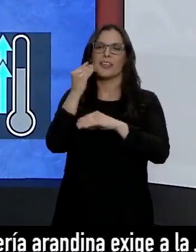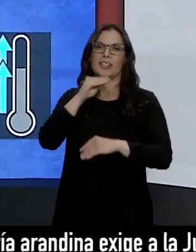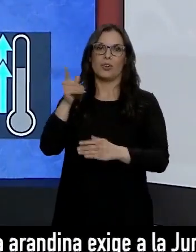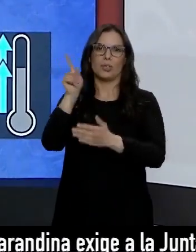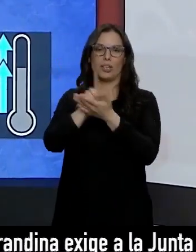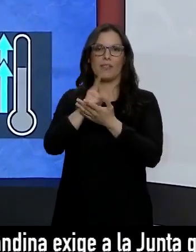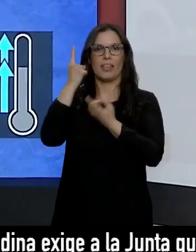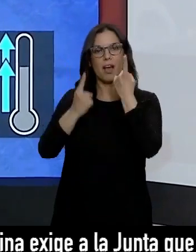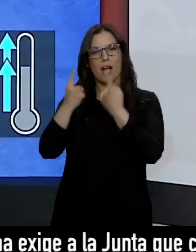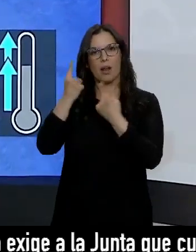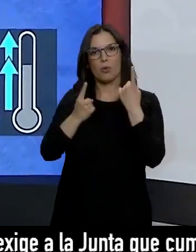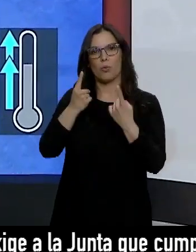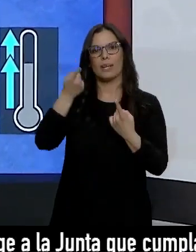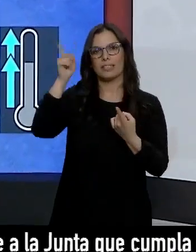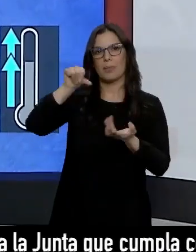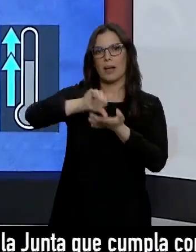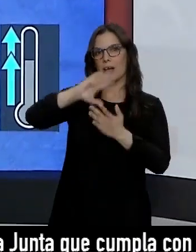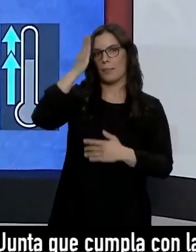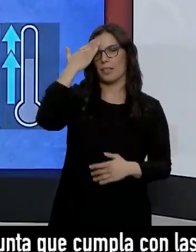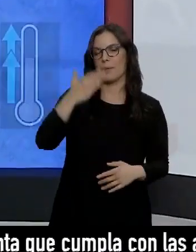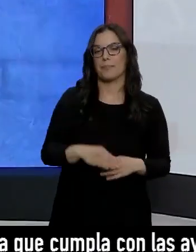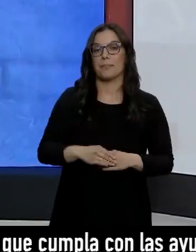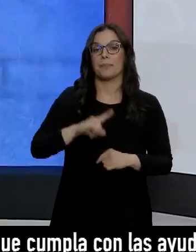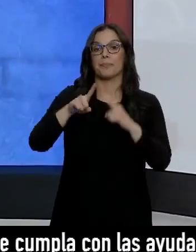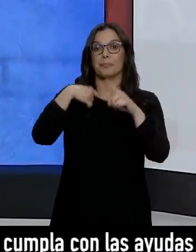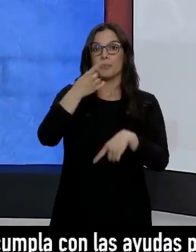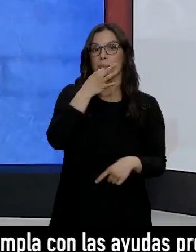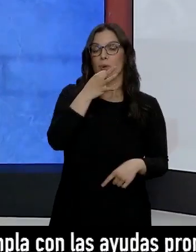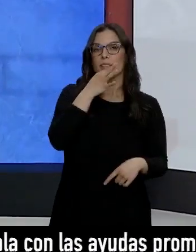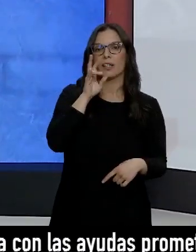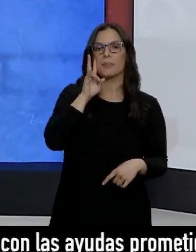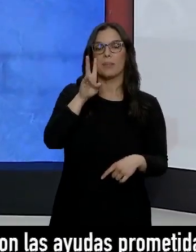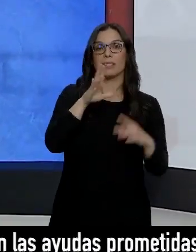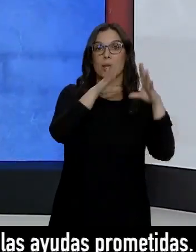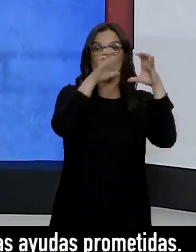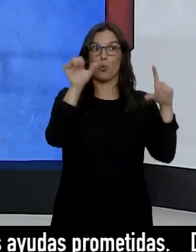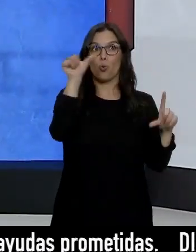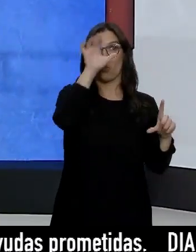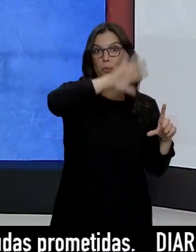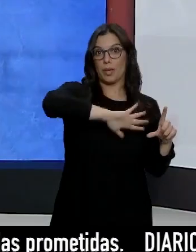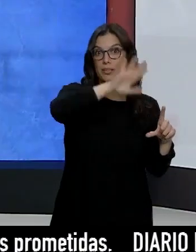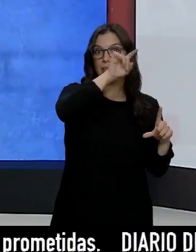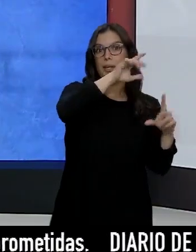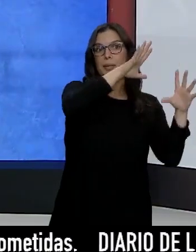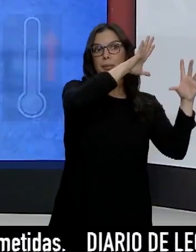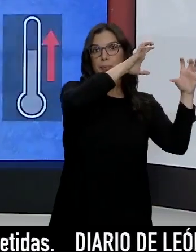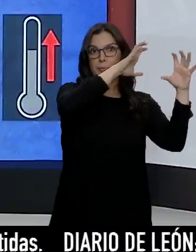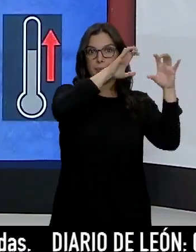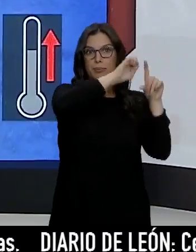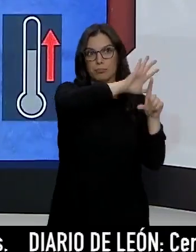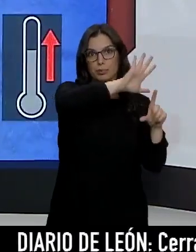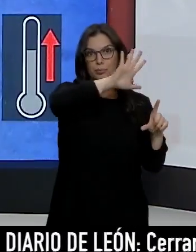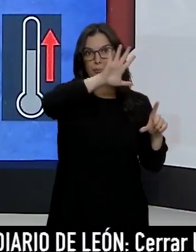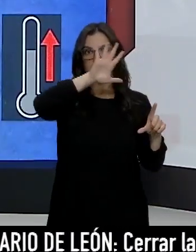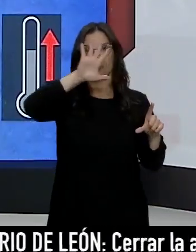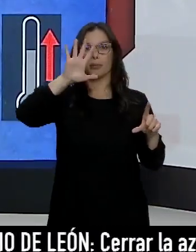heladas, incluso también en capitales de provincia. Por la tarde vemos cómo esas nubes que teníamos en el oeste van a ir avanzando, ya